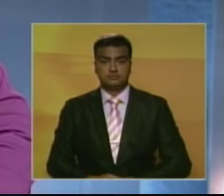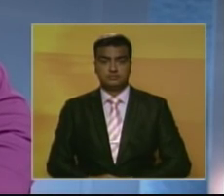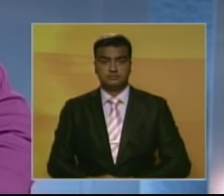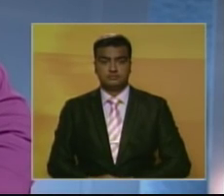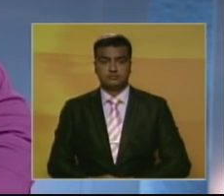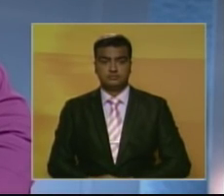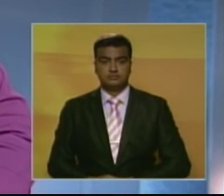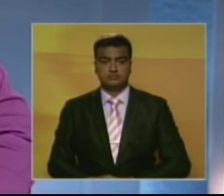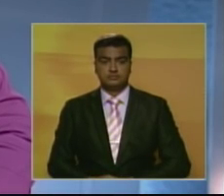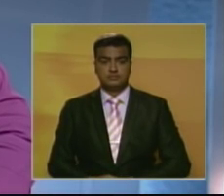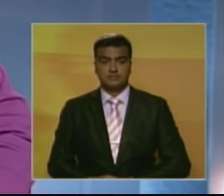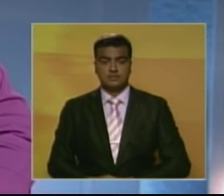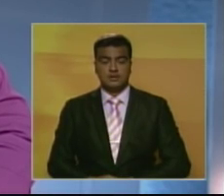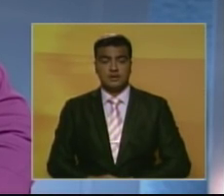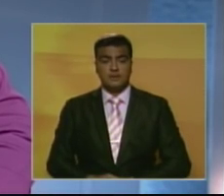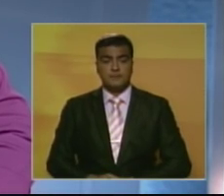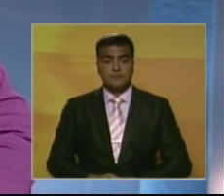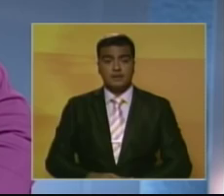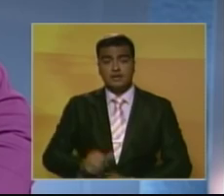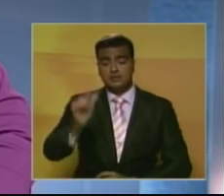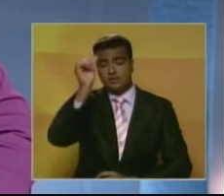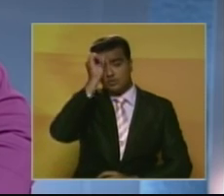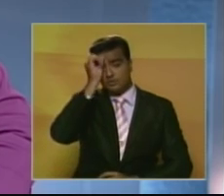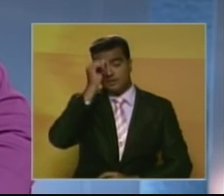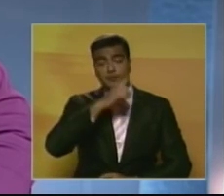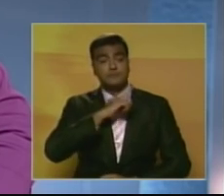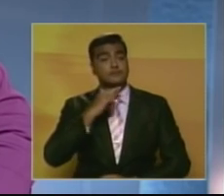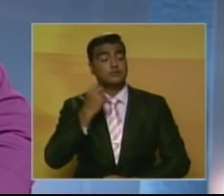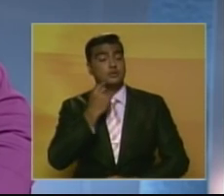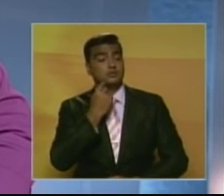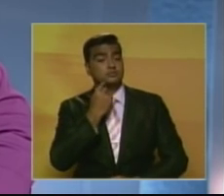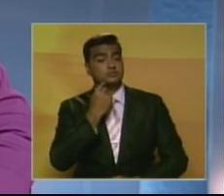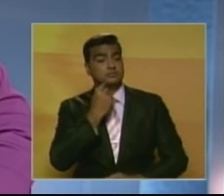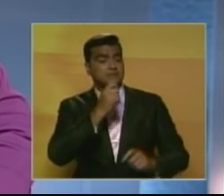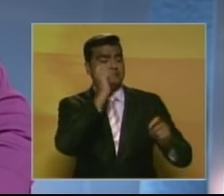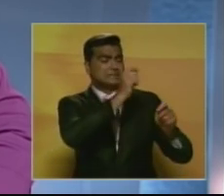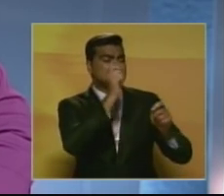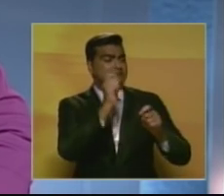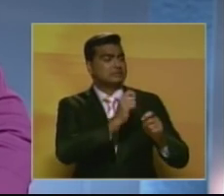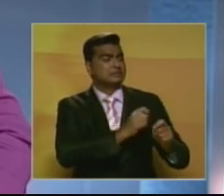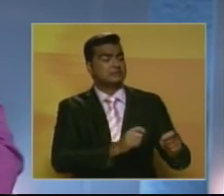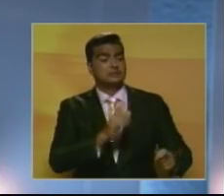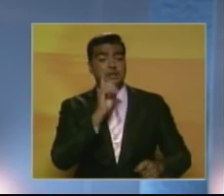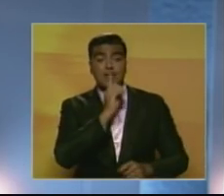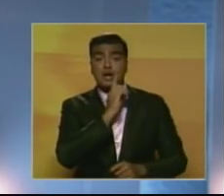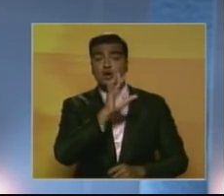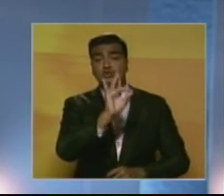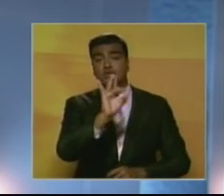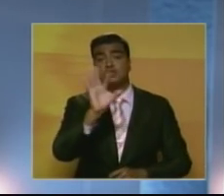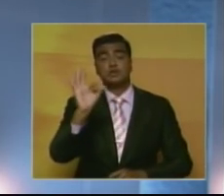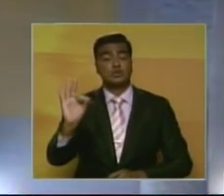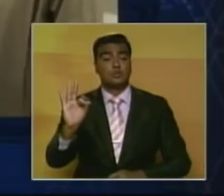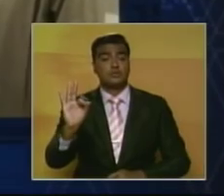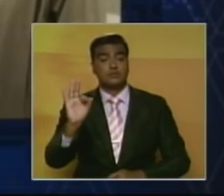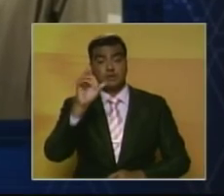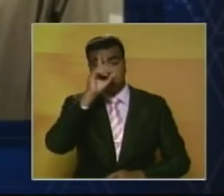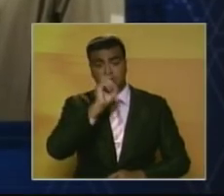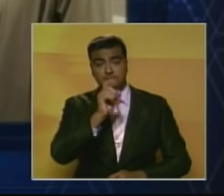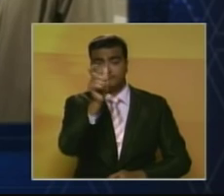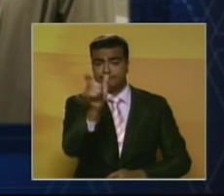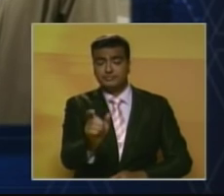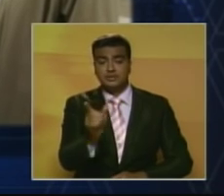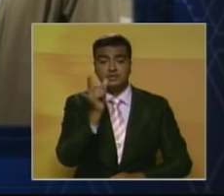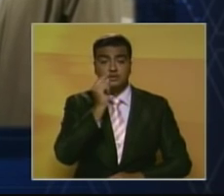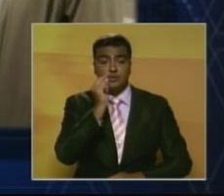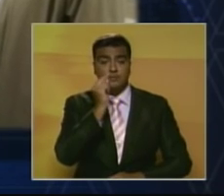Este domingo falleció en Caracas el reconocido escultor Cornelis Sitman a los 89 años de edad. Sitman llegó a Venezuela en su